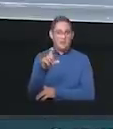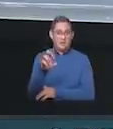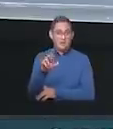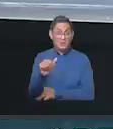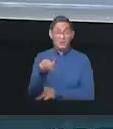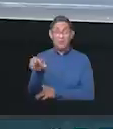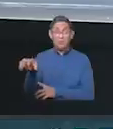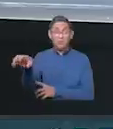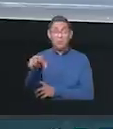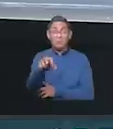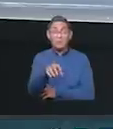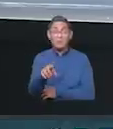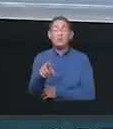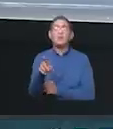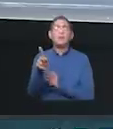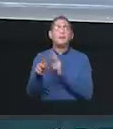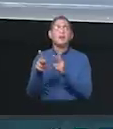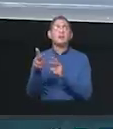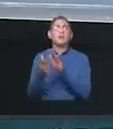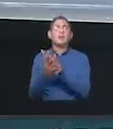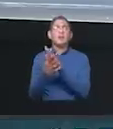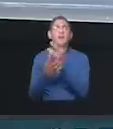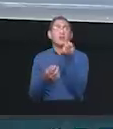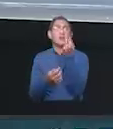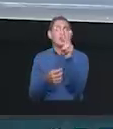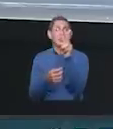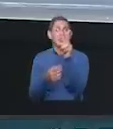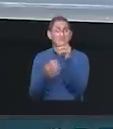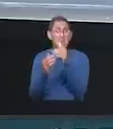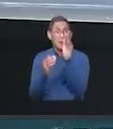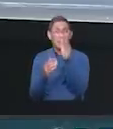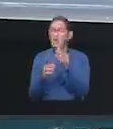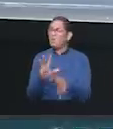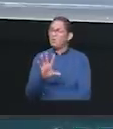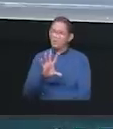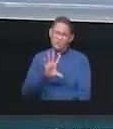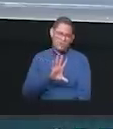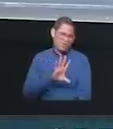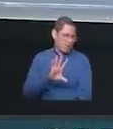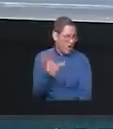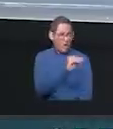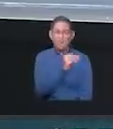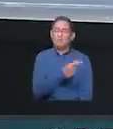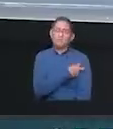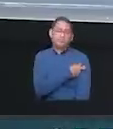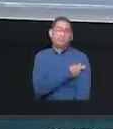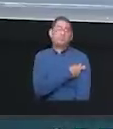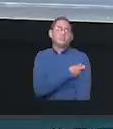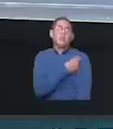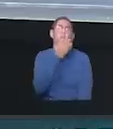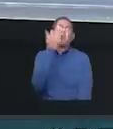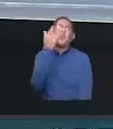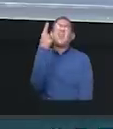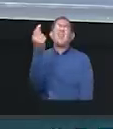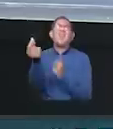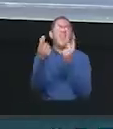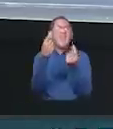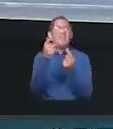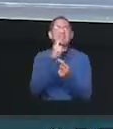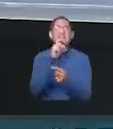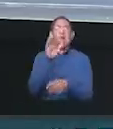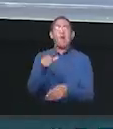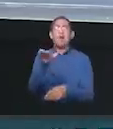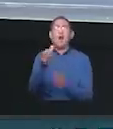de 12 años por lo difícil de su biografía y de poder accesar a todas estas comunidades hacemos un llamado